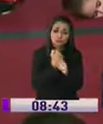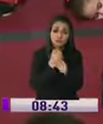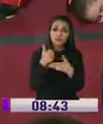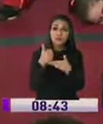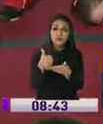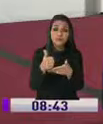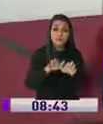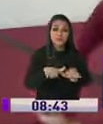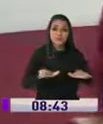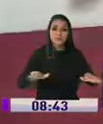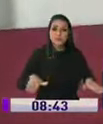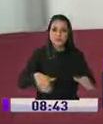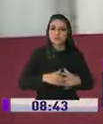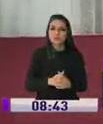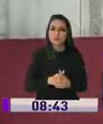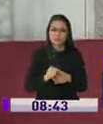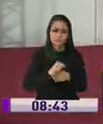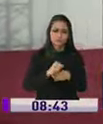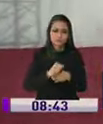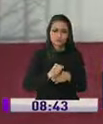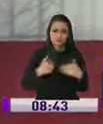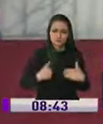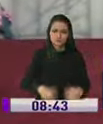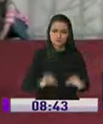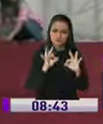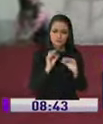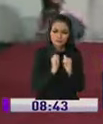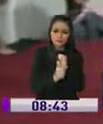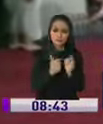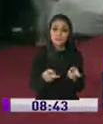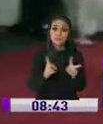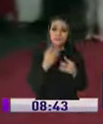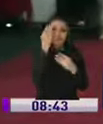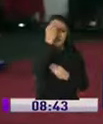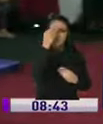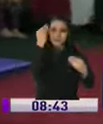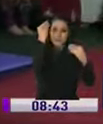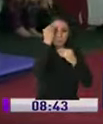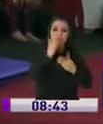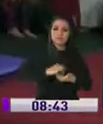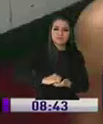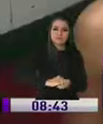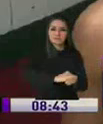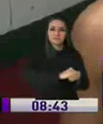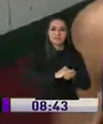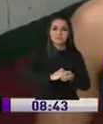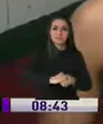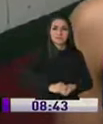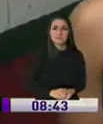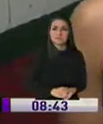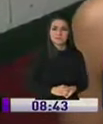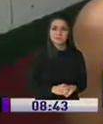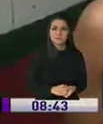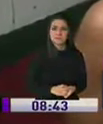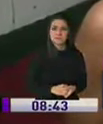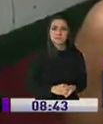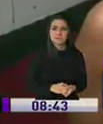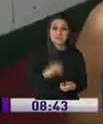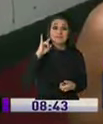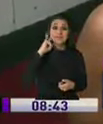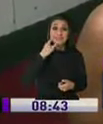alumnos no solo preparación física, sino también valores como la solidaridad. Para que nuestras niñas tengan